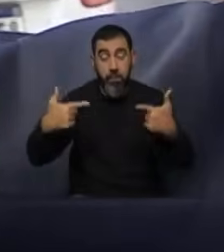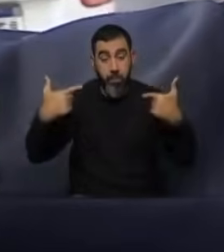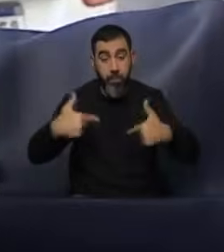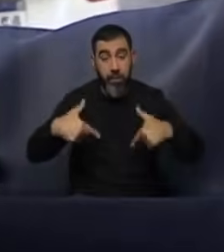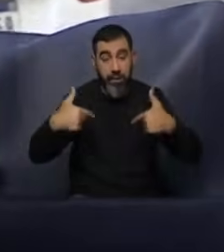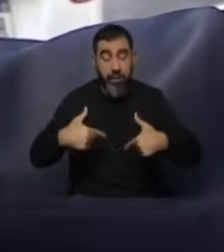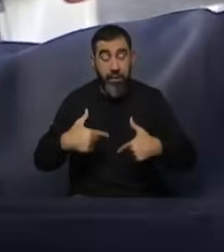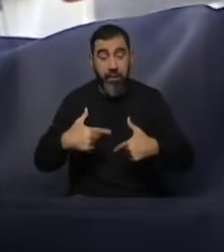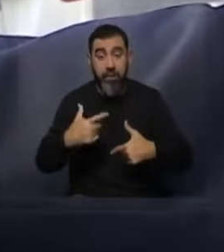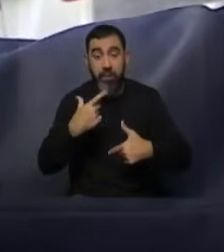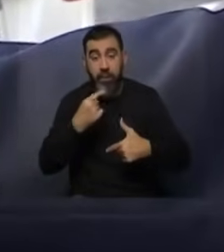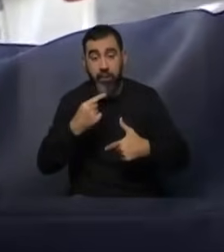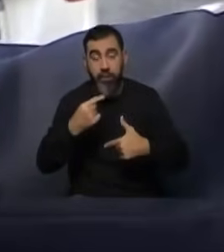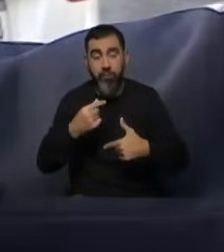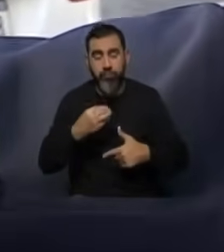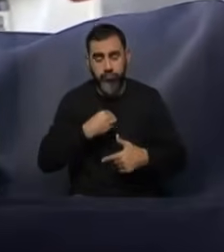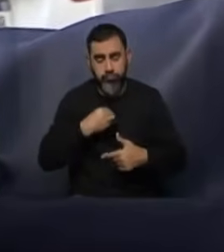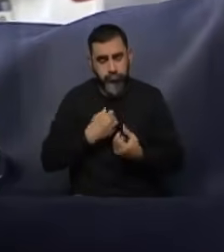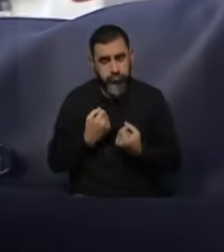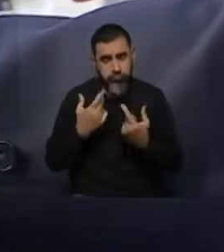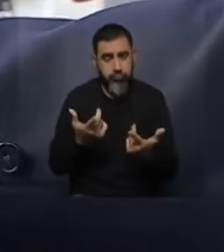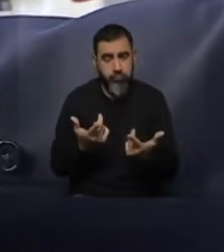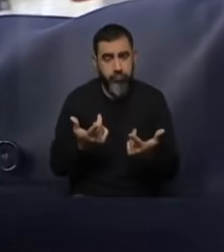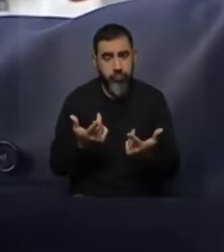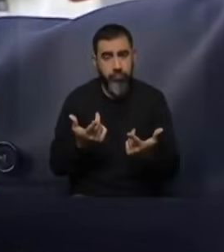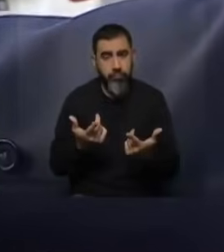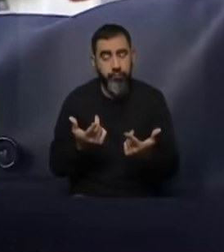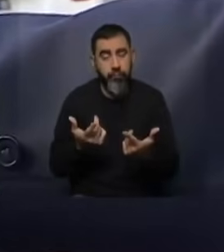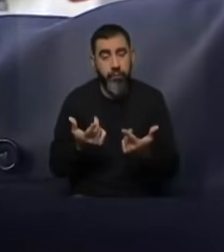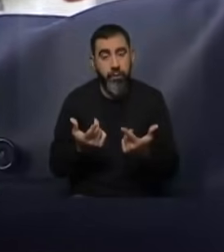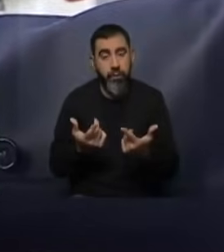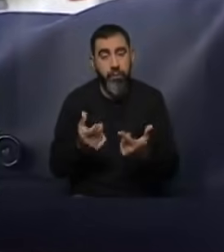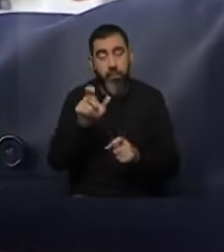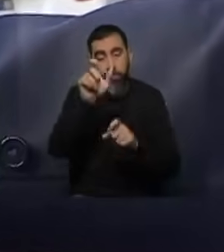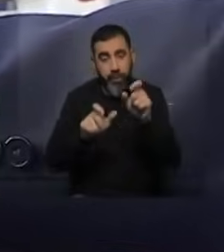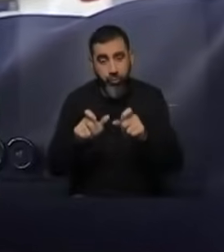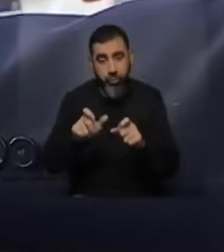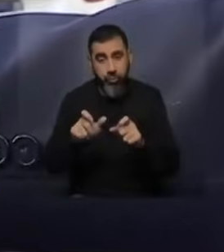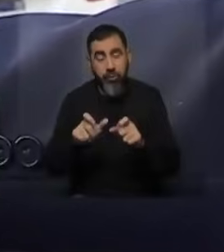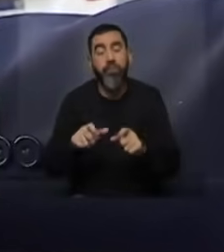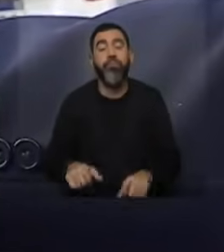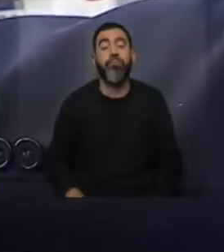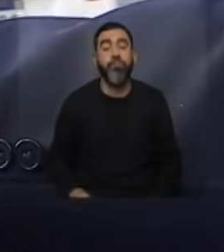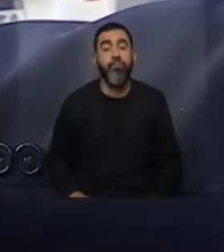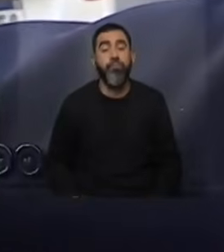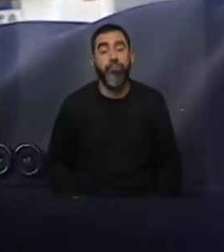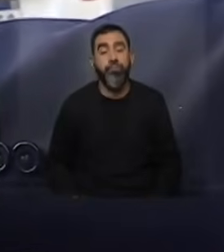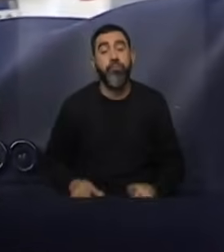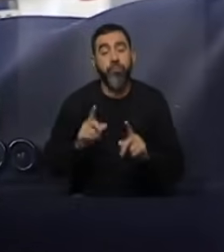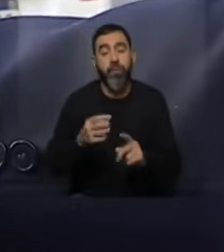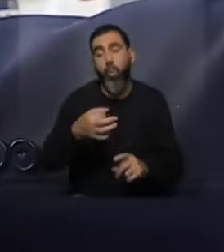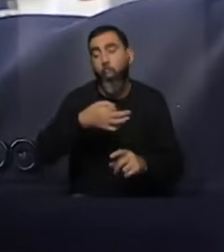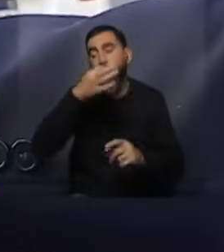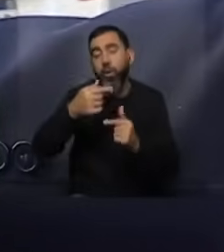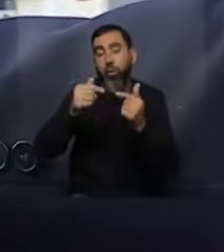Ministerio puso a disposición tanto recursos como el que usted menciona como cualquier